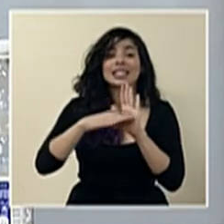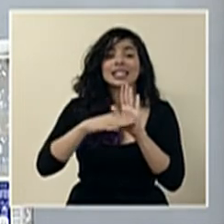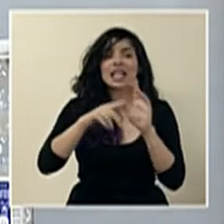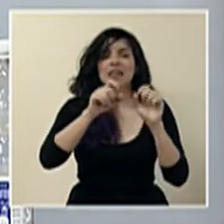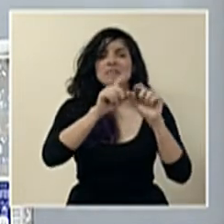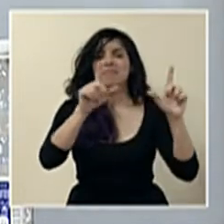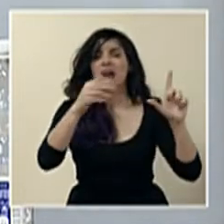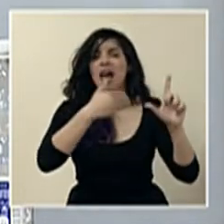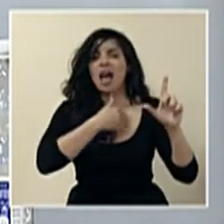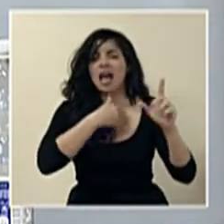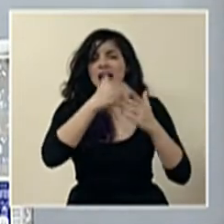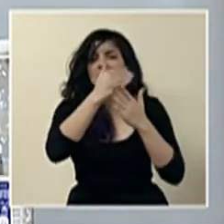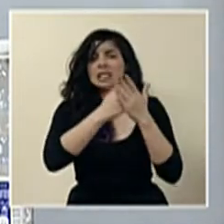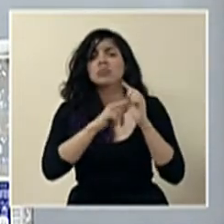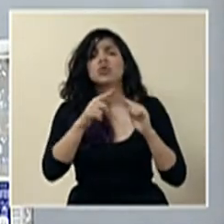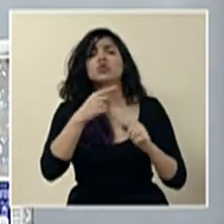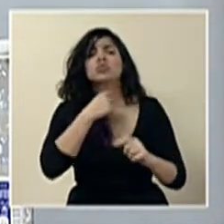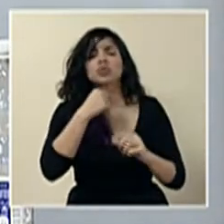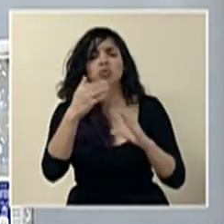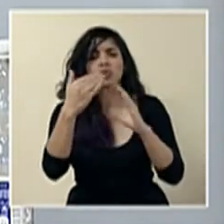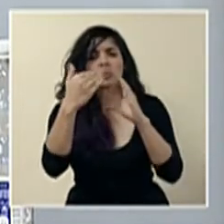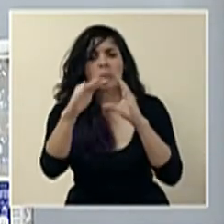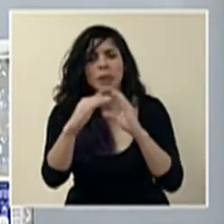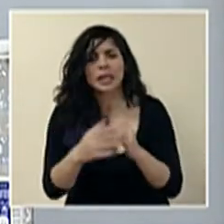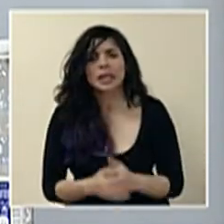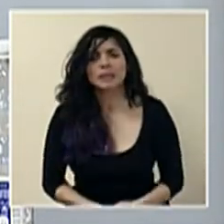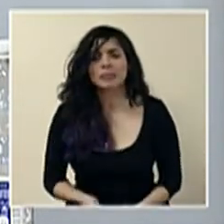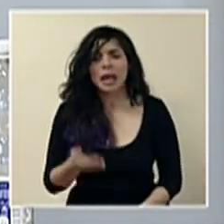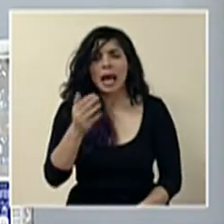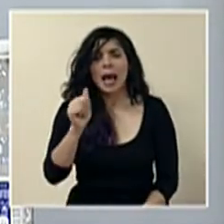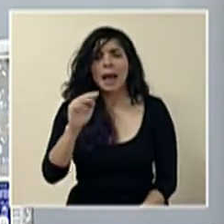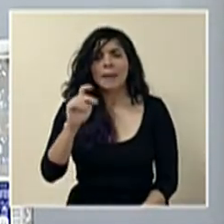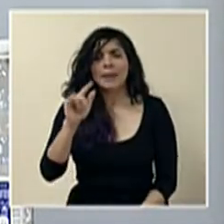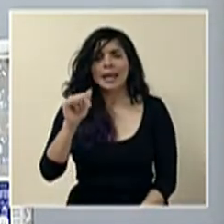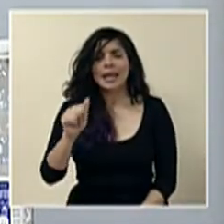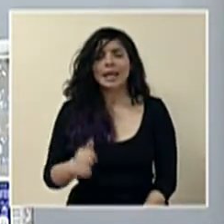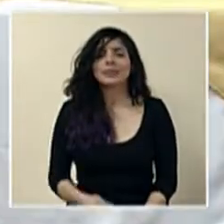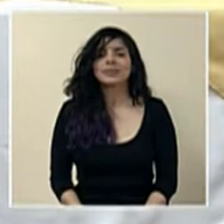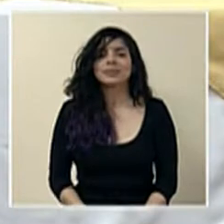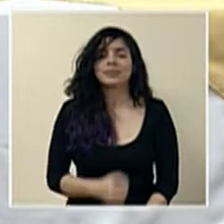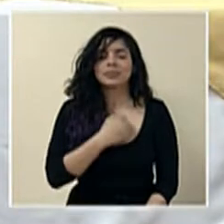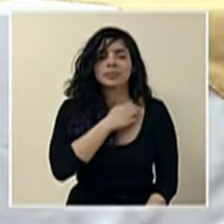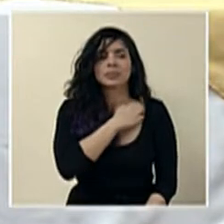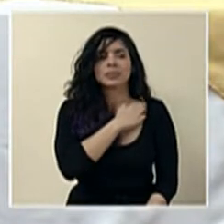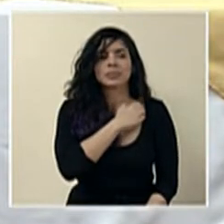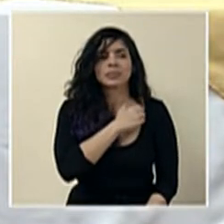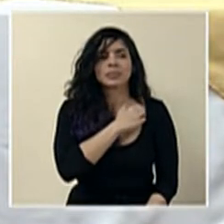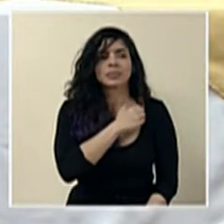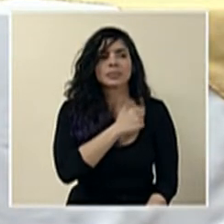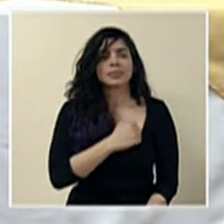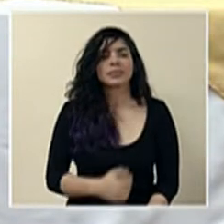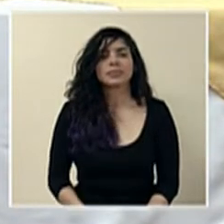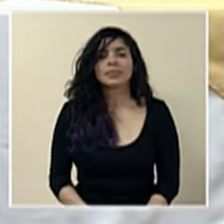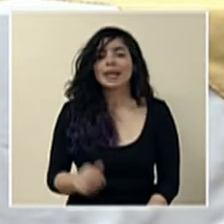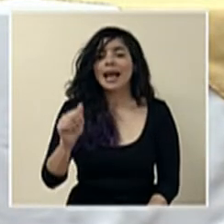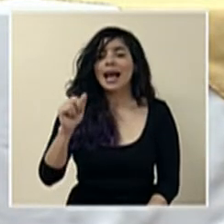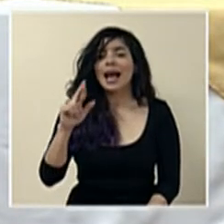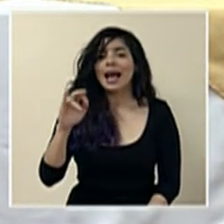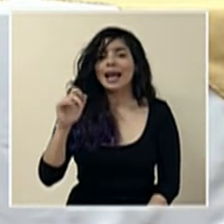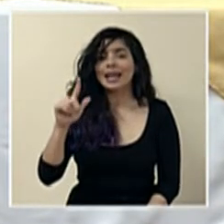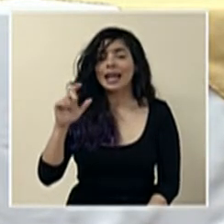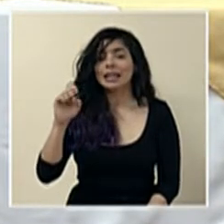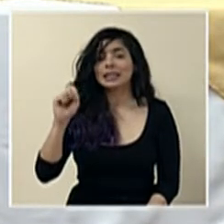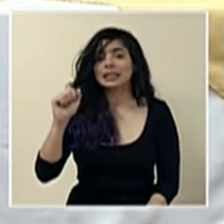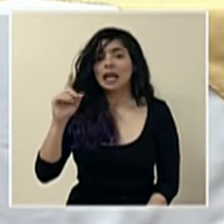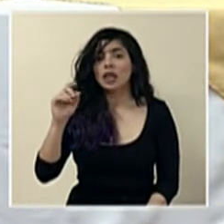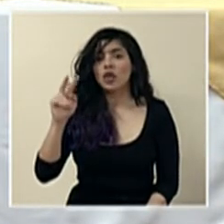presentación y con mucho gusto se la haremos llegar a doña Amelia. Sí. Ariel Sandoval, de Sociable